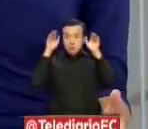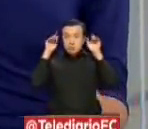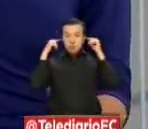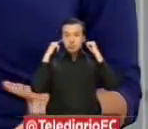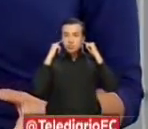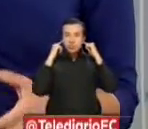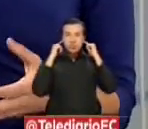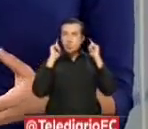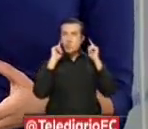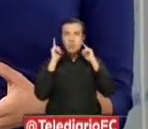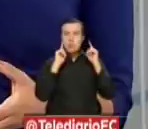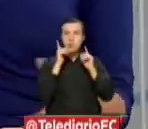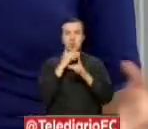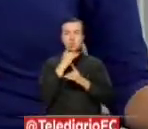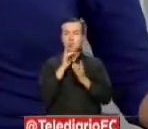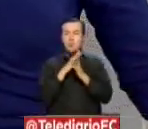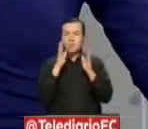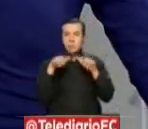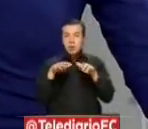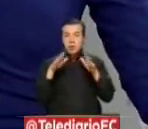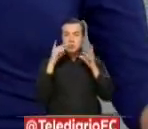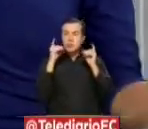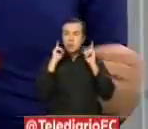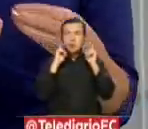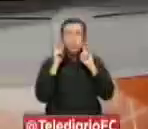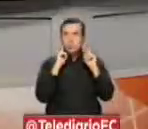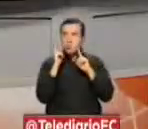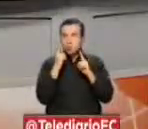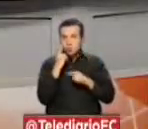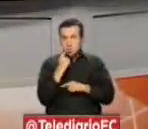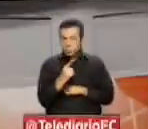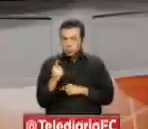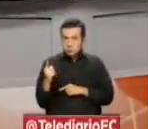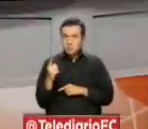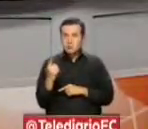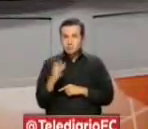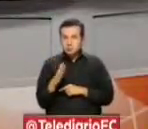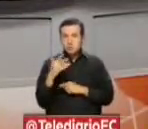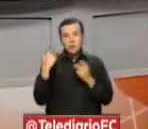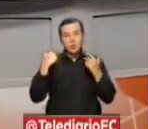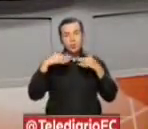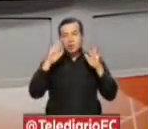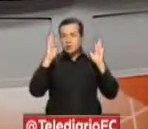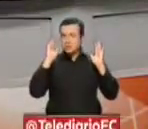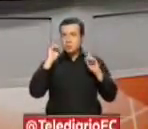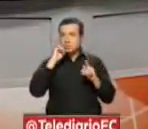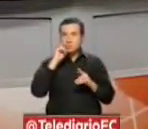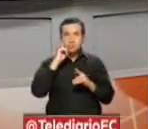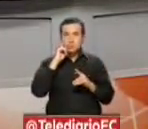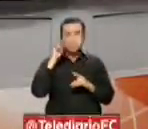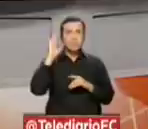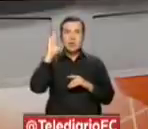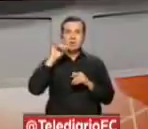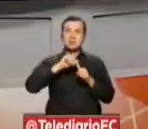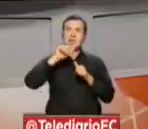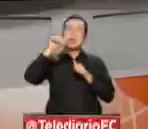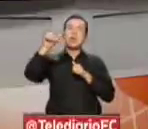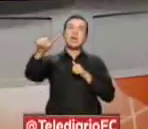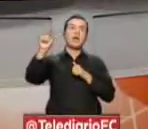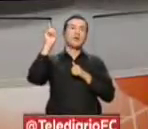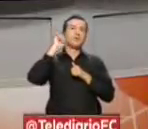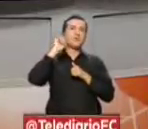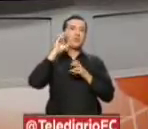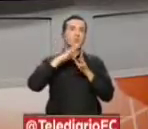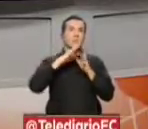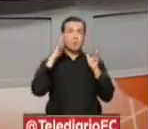sus características, tener un muy buen oído los perritos, claro, ¿no? Escuchan los perritos, sí. Cualquier cosa a varios